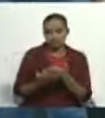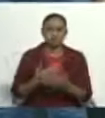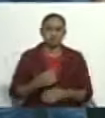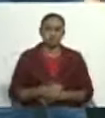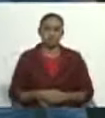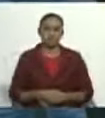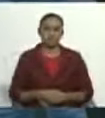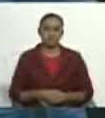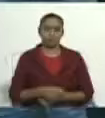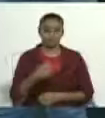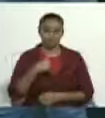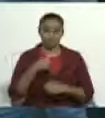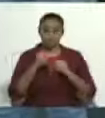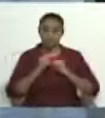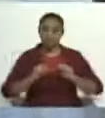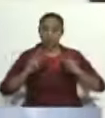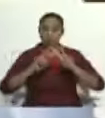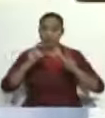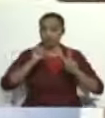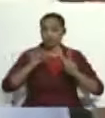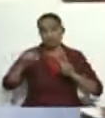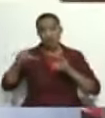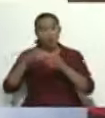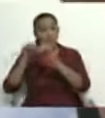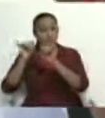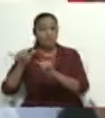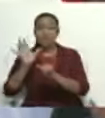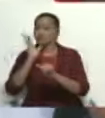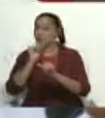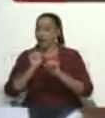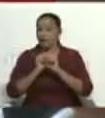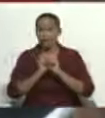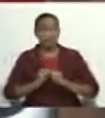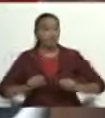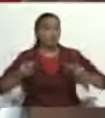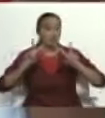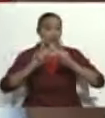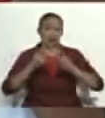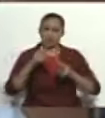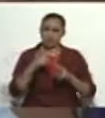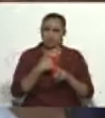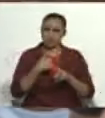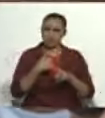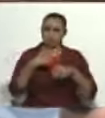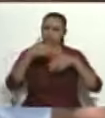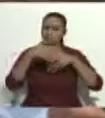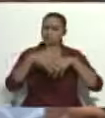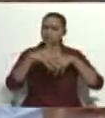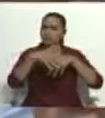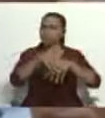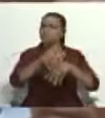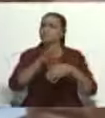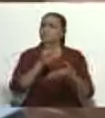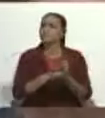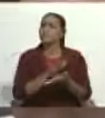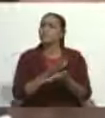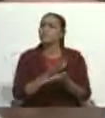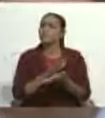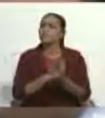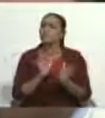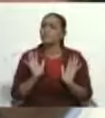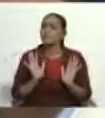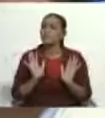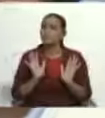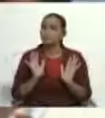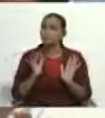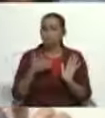Y después llegan y nos dicen, no, Diosdado está causando violencia. Diosdado, yo marché tranquilo. ¿Verdad, señor Víctor? Me conseguí a Andrés en